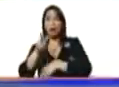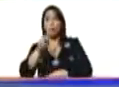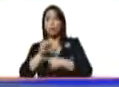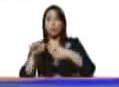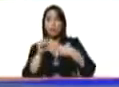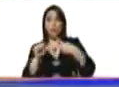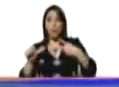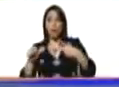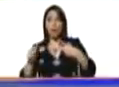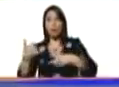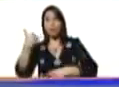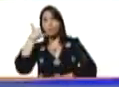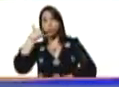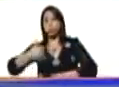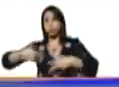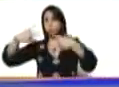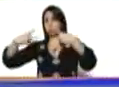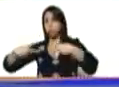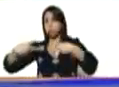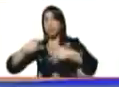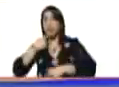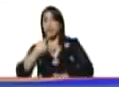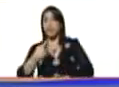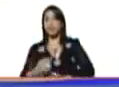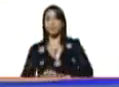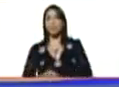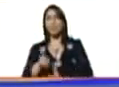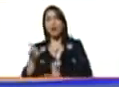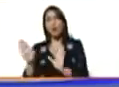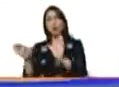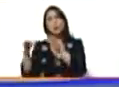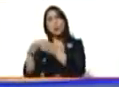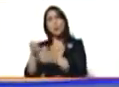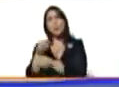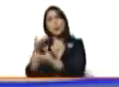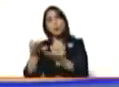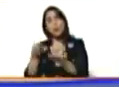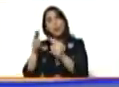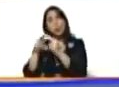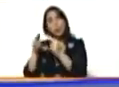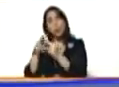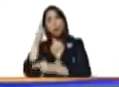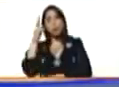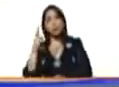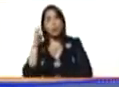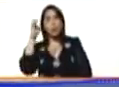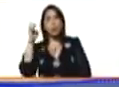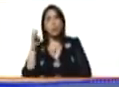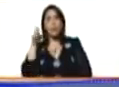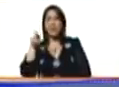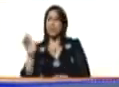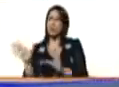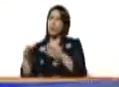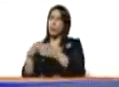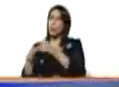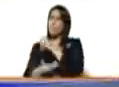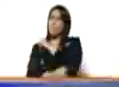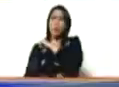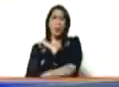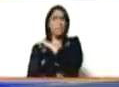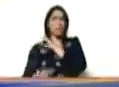teleconferencia. Y le dije, ese grupo que ustedes reconocen en la Unión Europea es un grupo muy